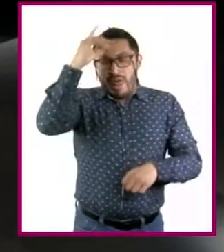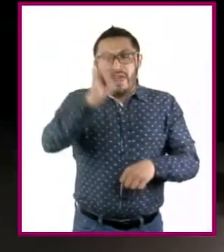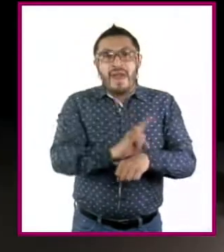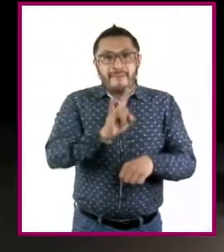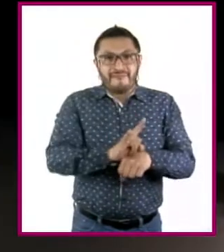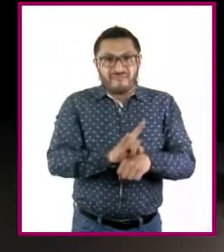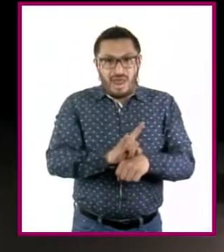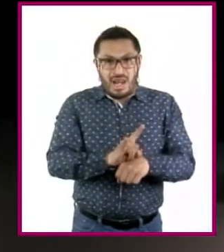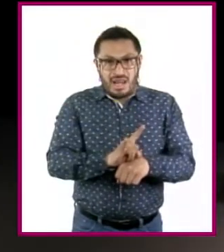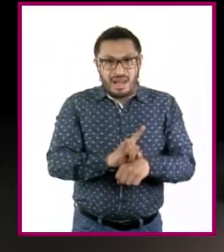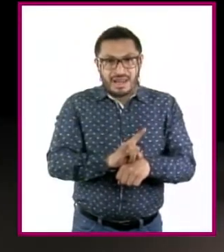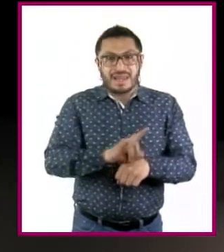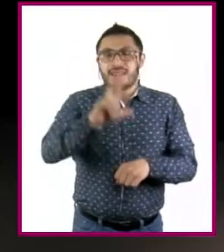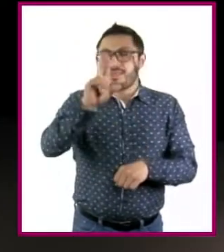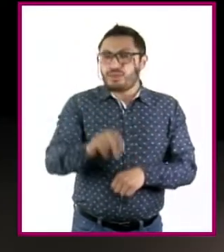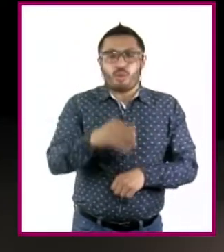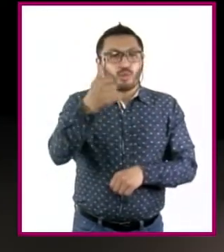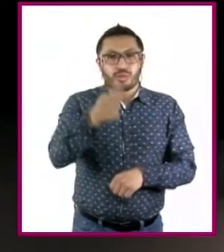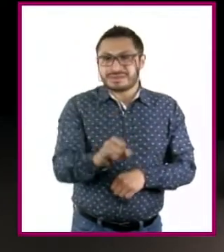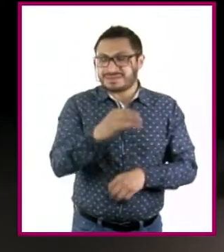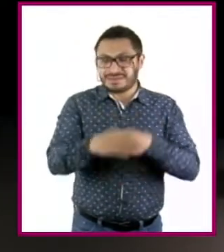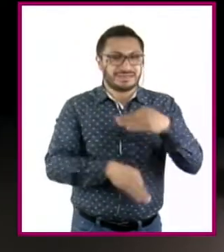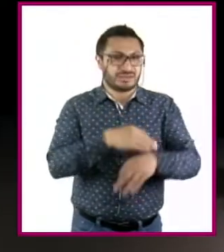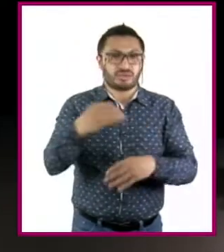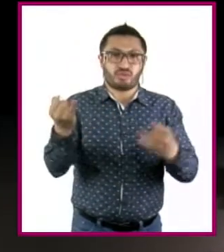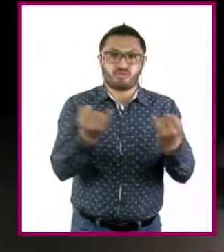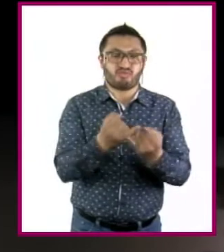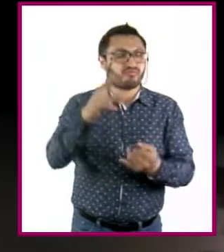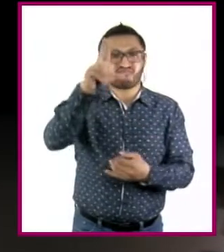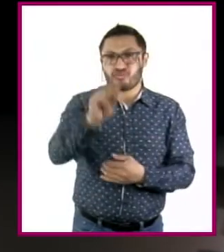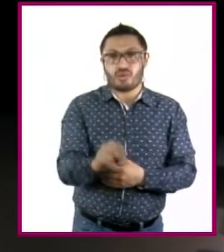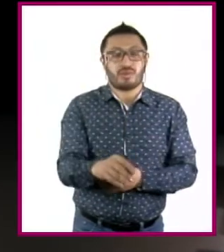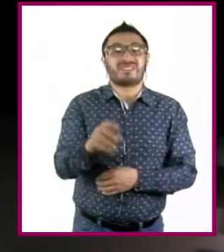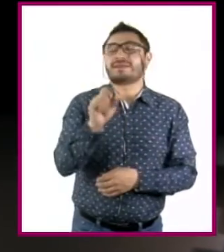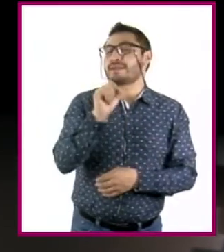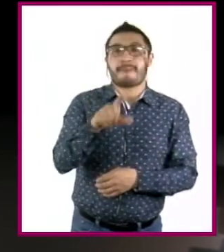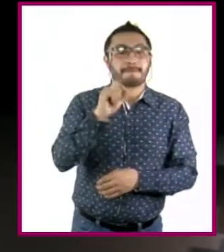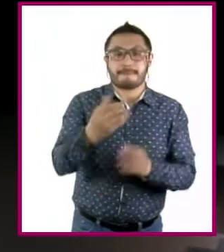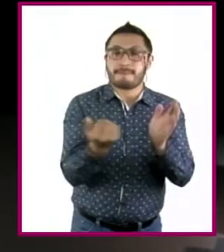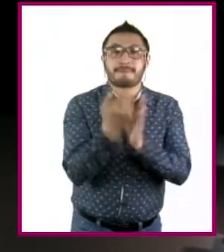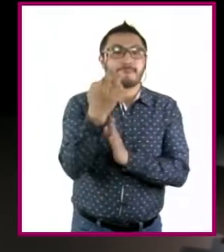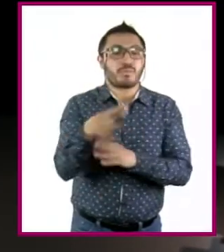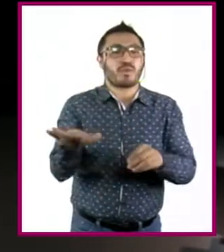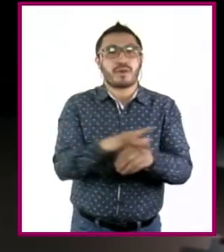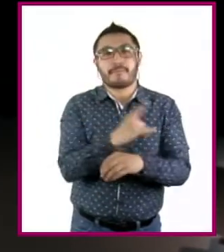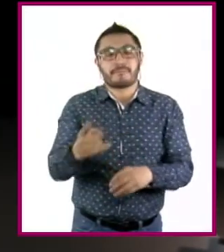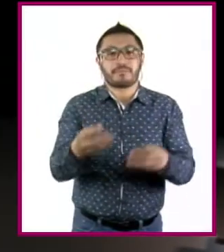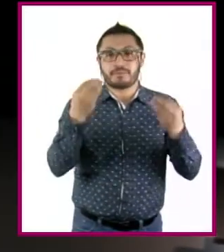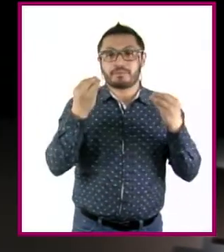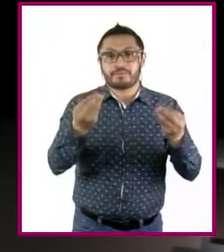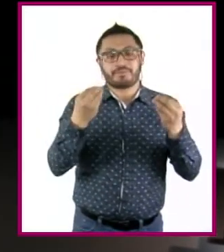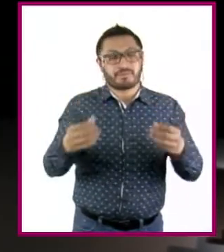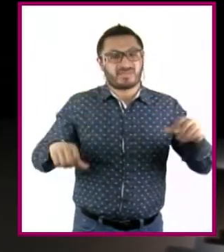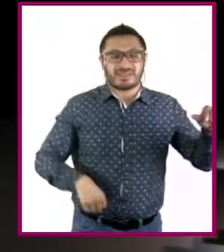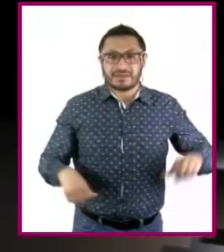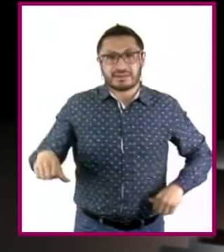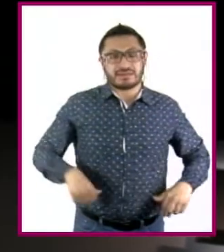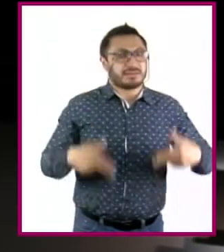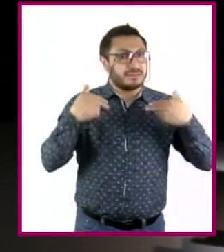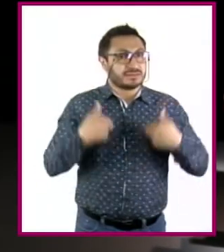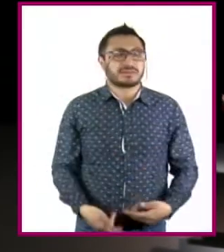artificial, no es así en todos los casos, ni siquiera en la mayoría, porque la mayor parte de las acciones